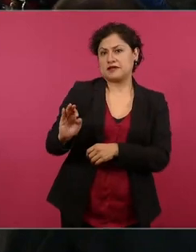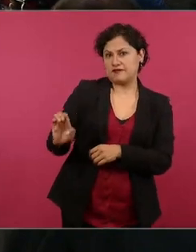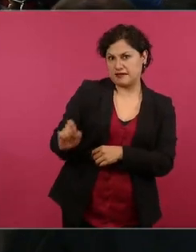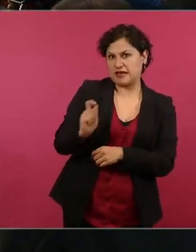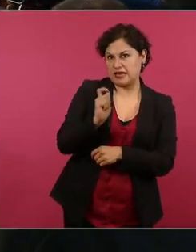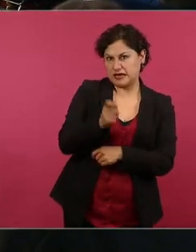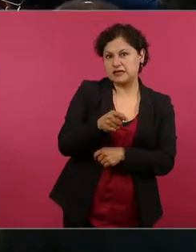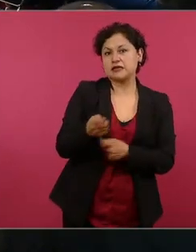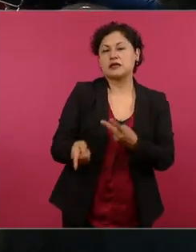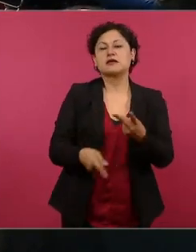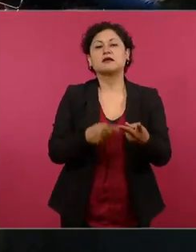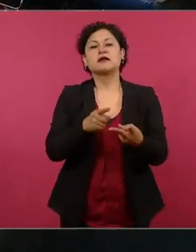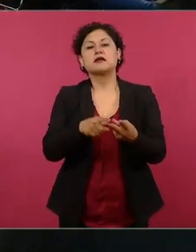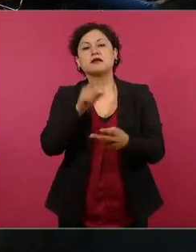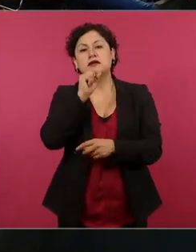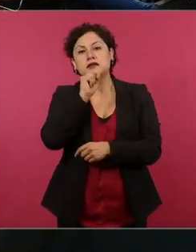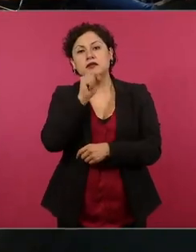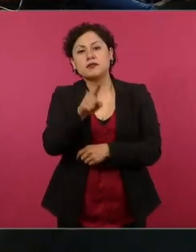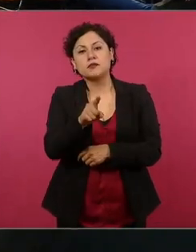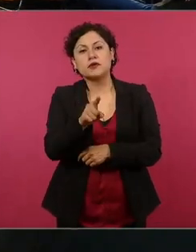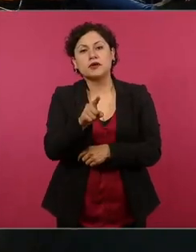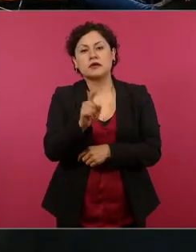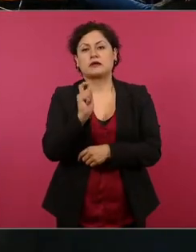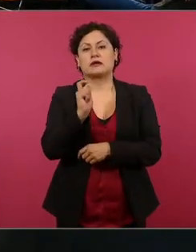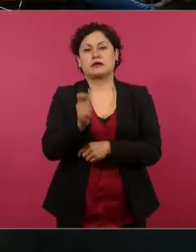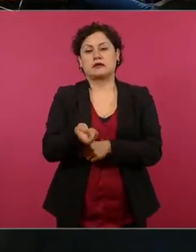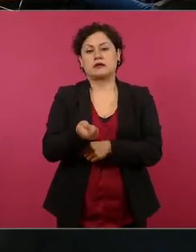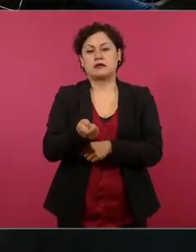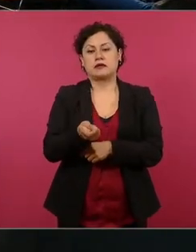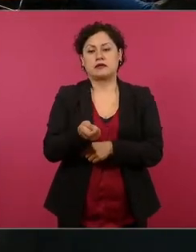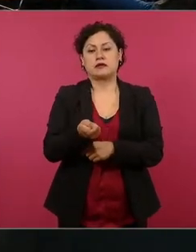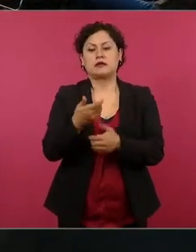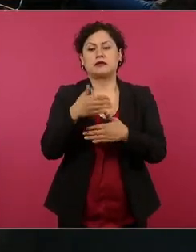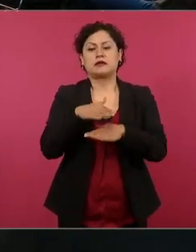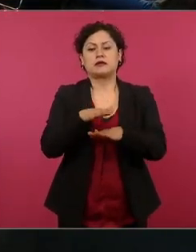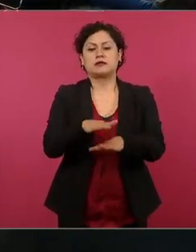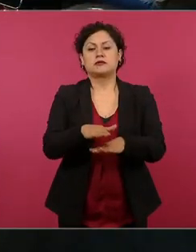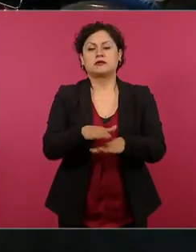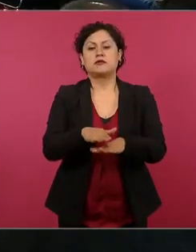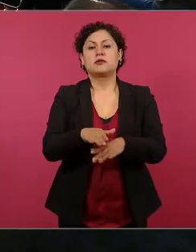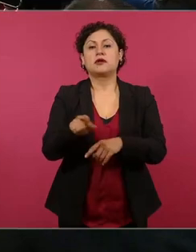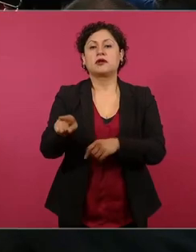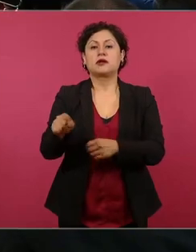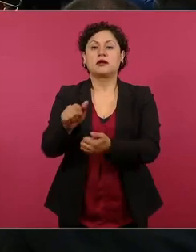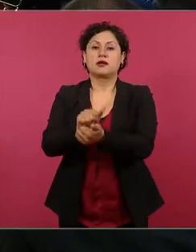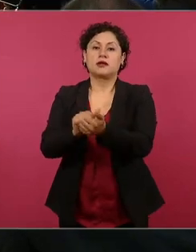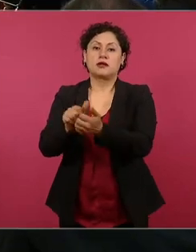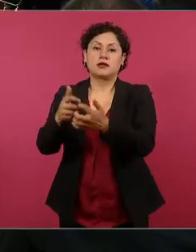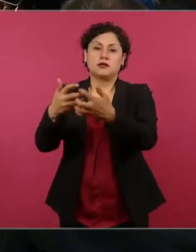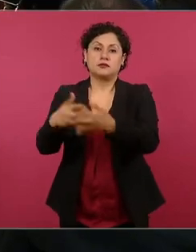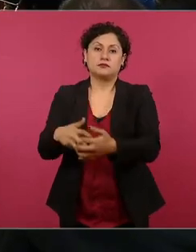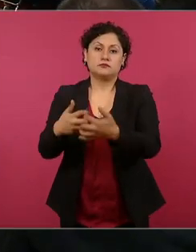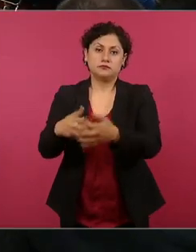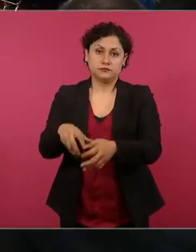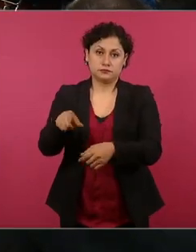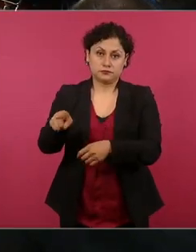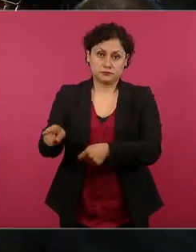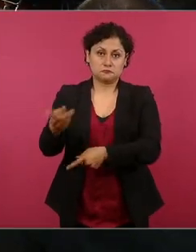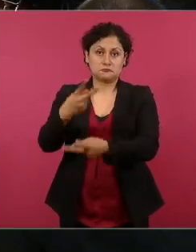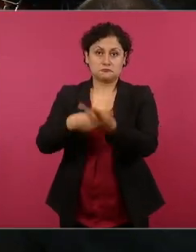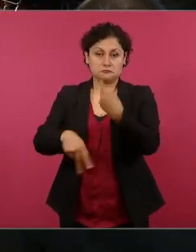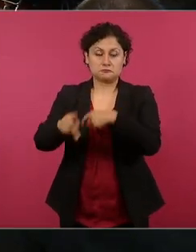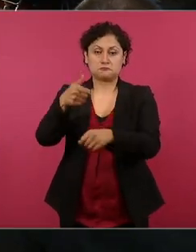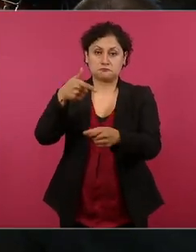esta versión que dice que para que en junio la refinería Olmeca pueda dar gasolina y pueda